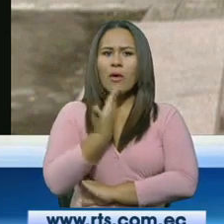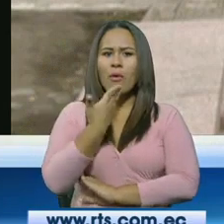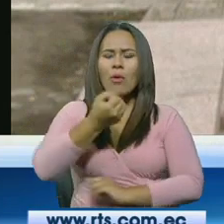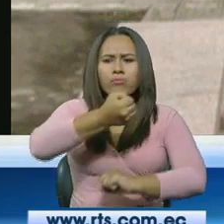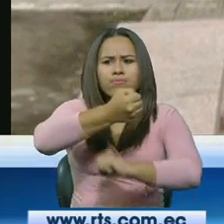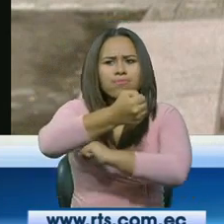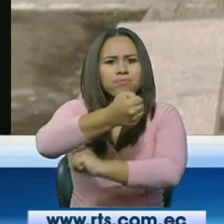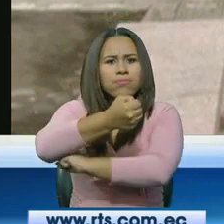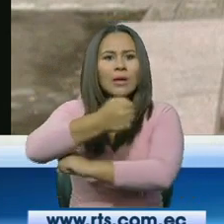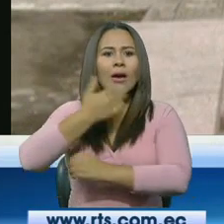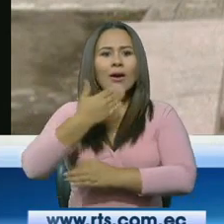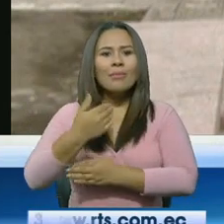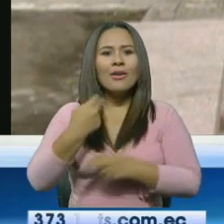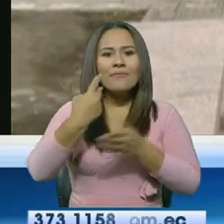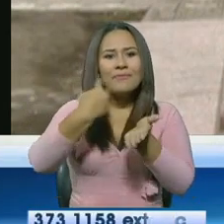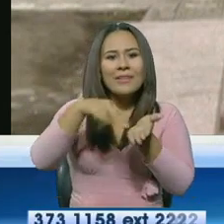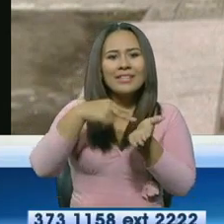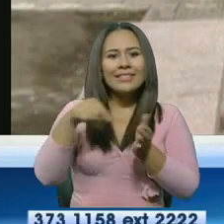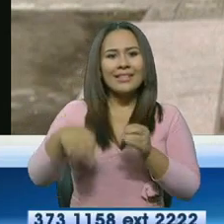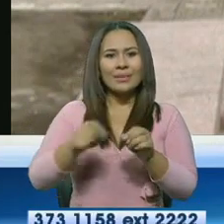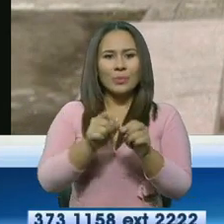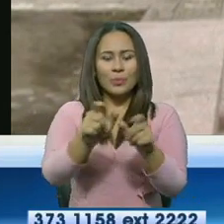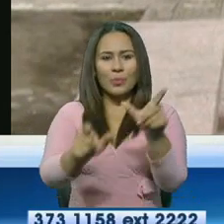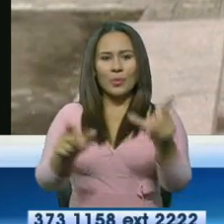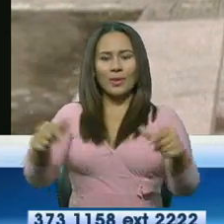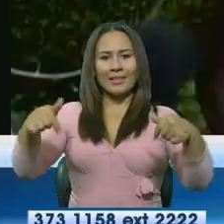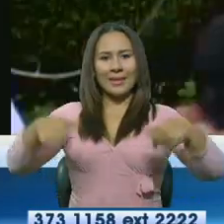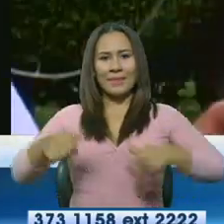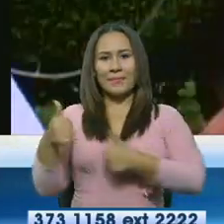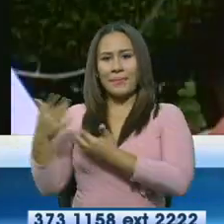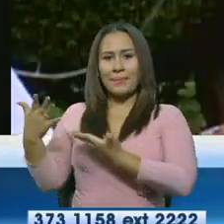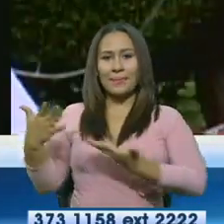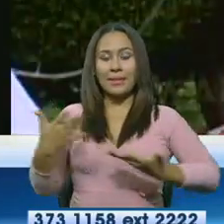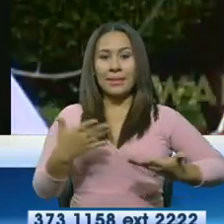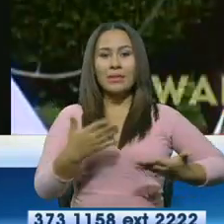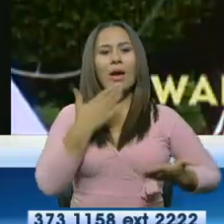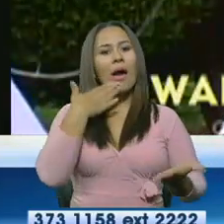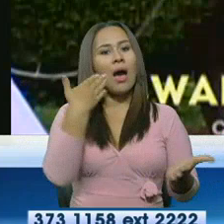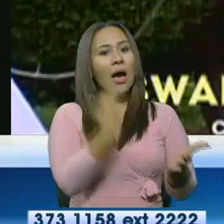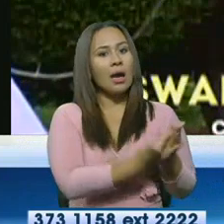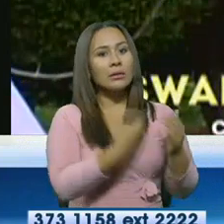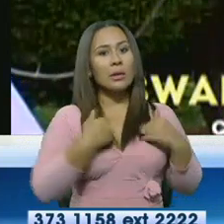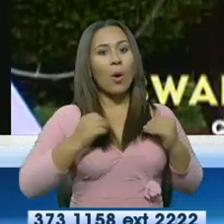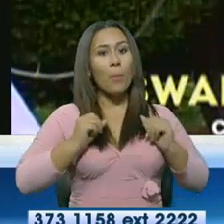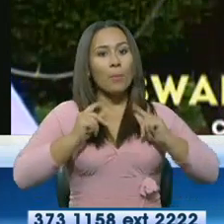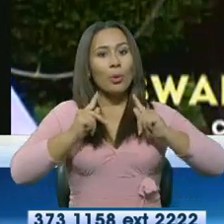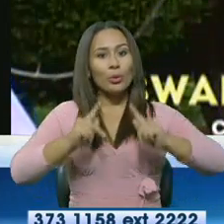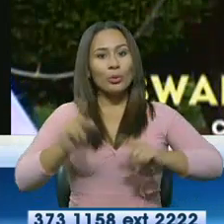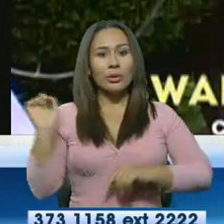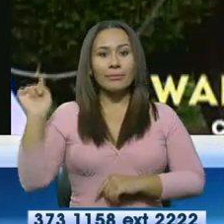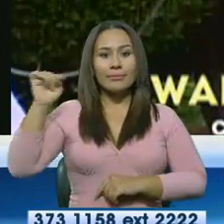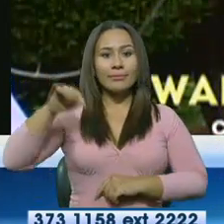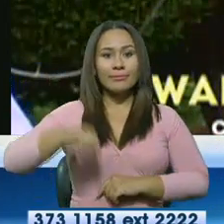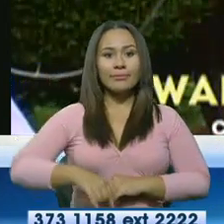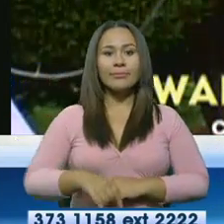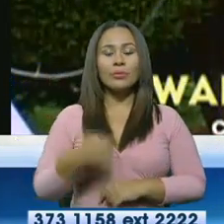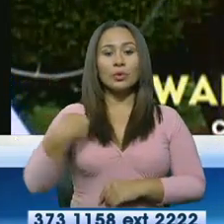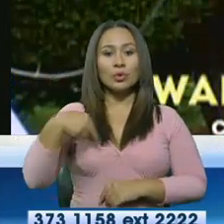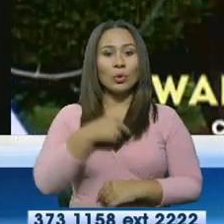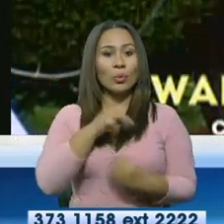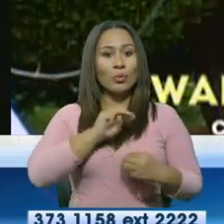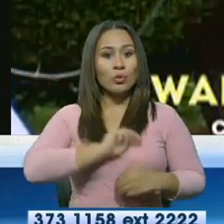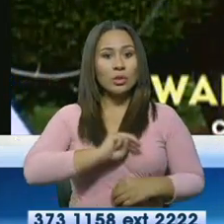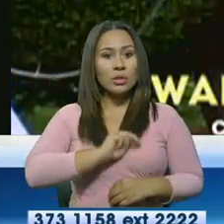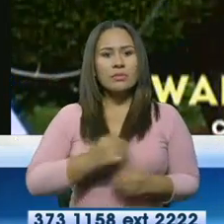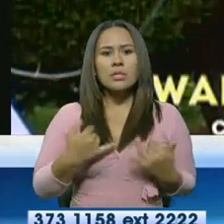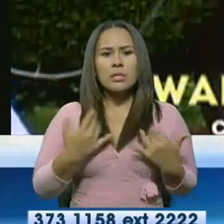a través de las fiestas de cantonización de Guano. Bienvenido. Bueno, gracias por la oportunidad. Siempre como GAD queremos